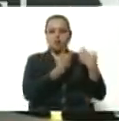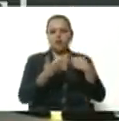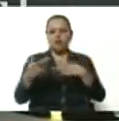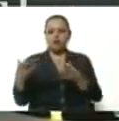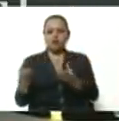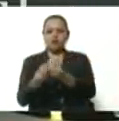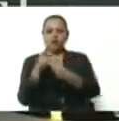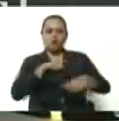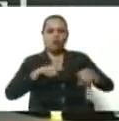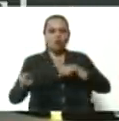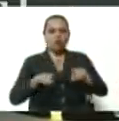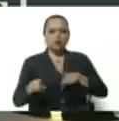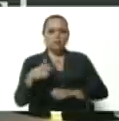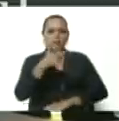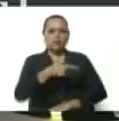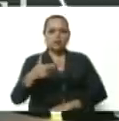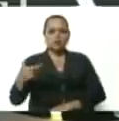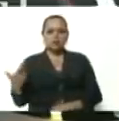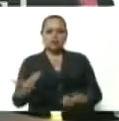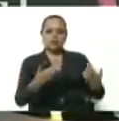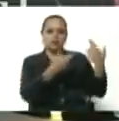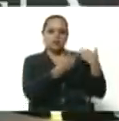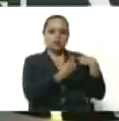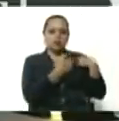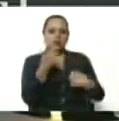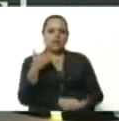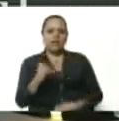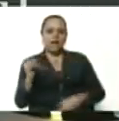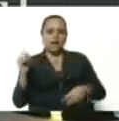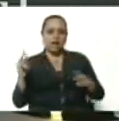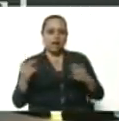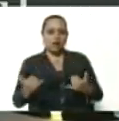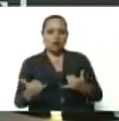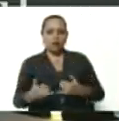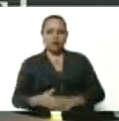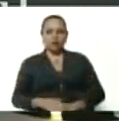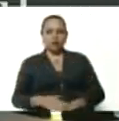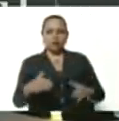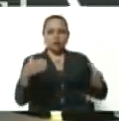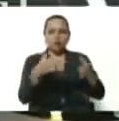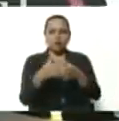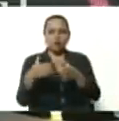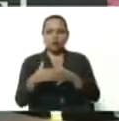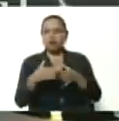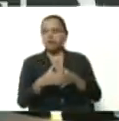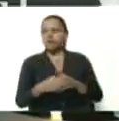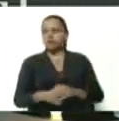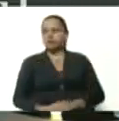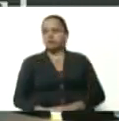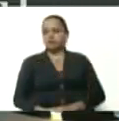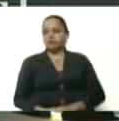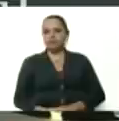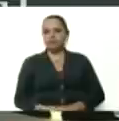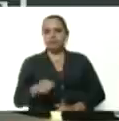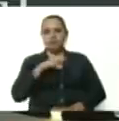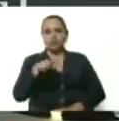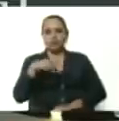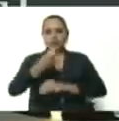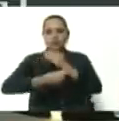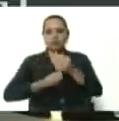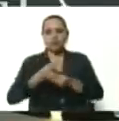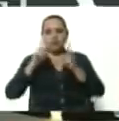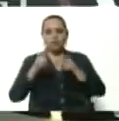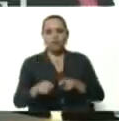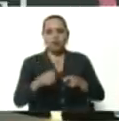coordinación con las autoridades. Ellos están en este momento reunidos. Nosotros hicimos también